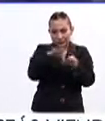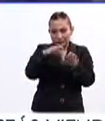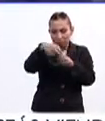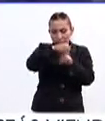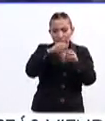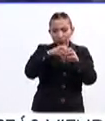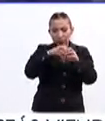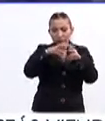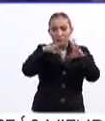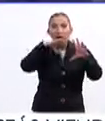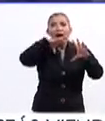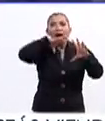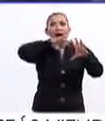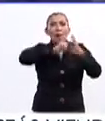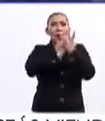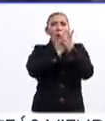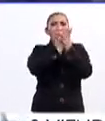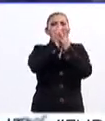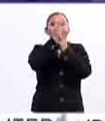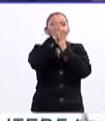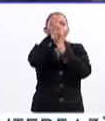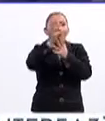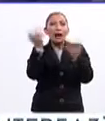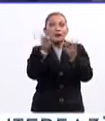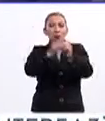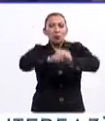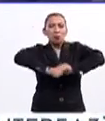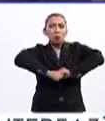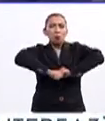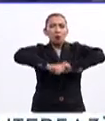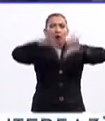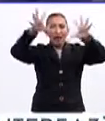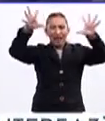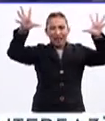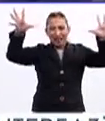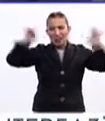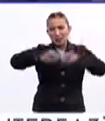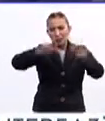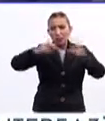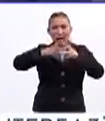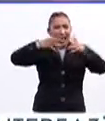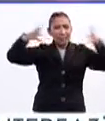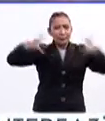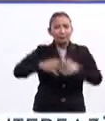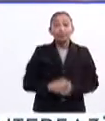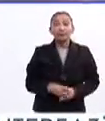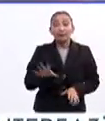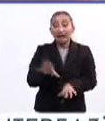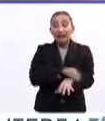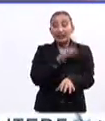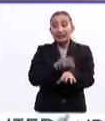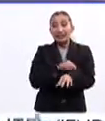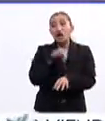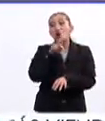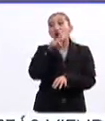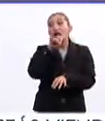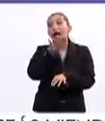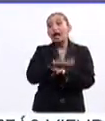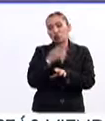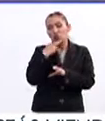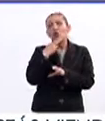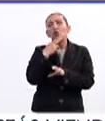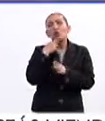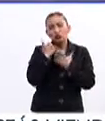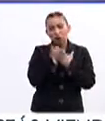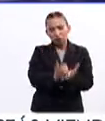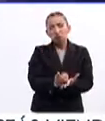cercana se caliente tanto que provoca una explosión de gran magnitud. La energía nuclear puede ser de gran